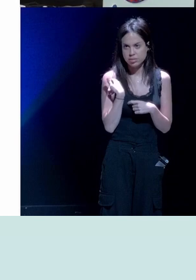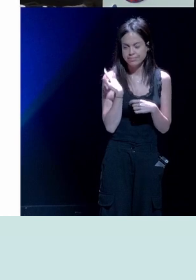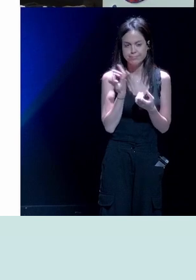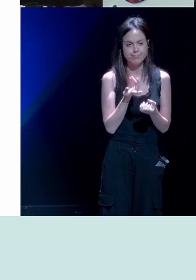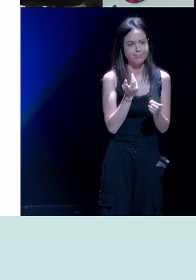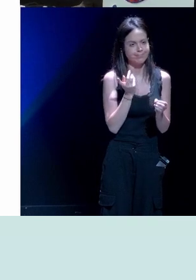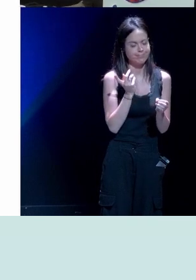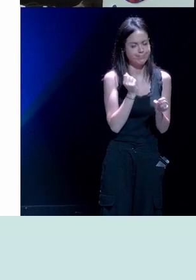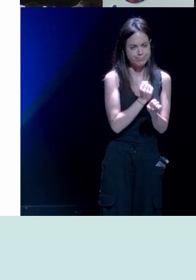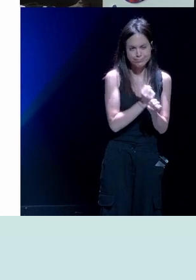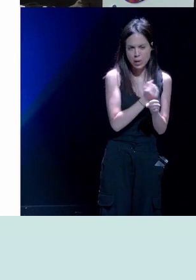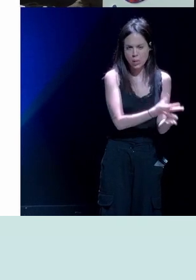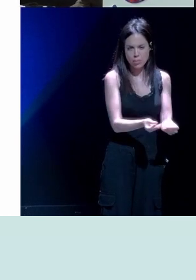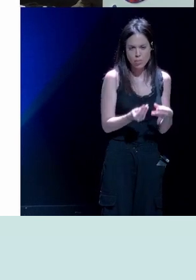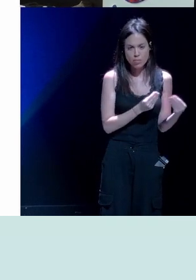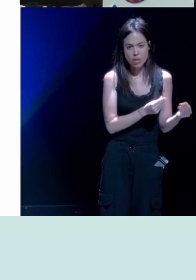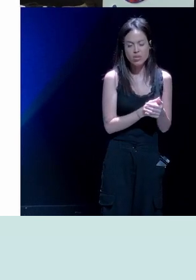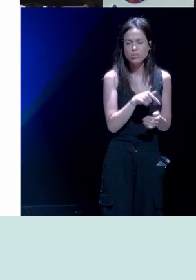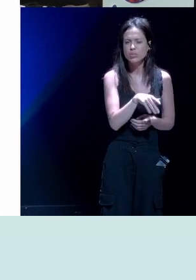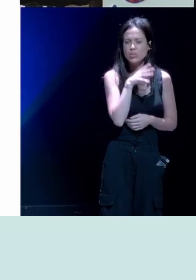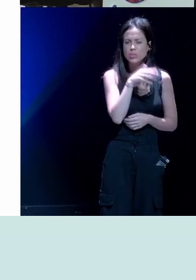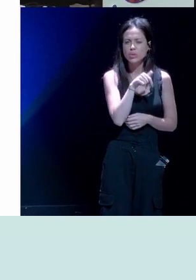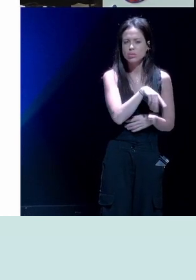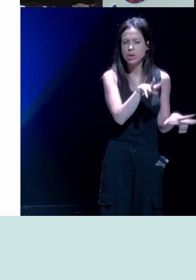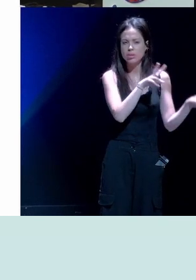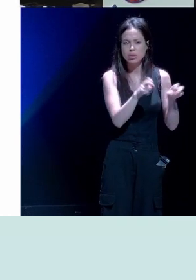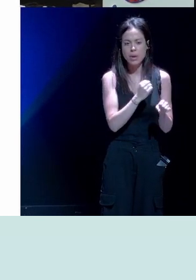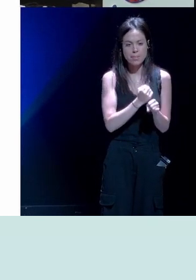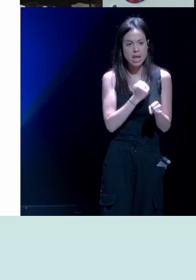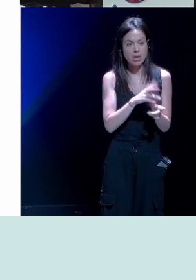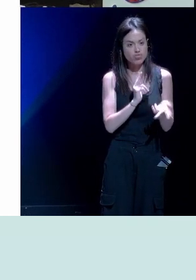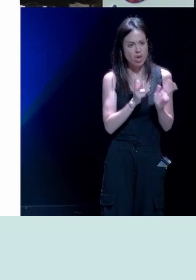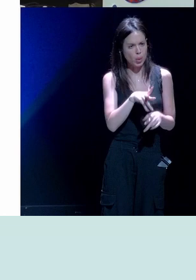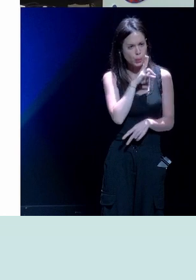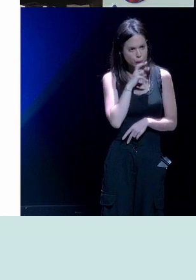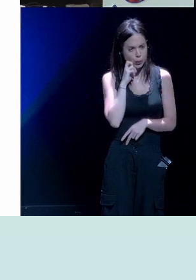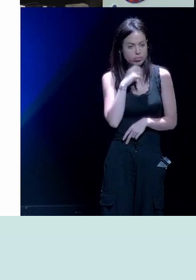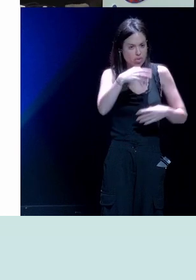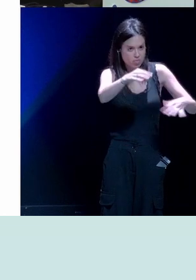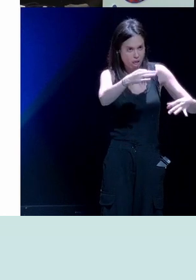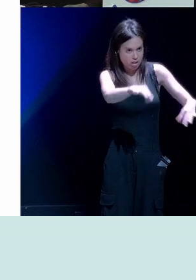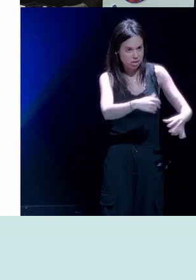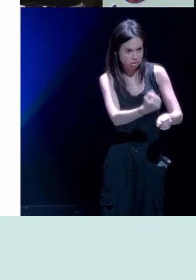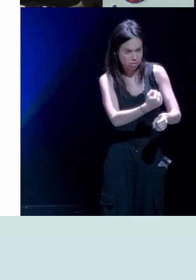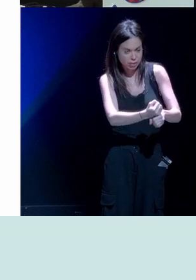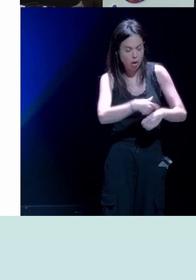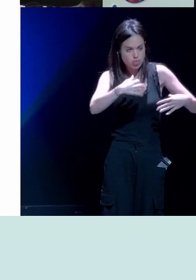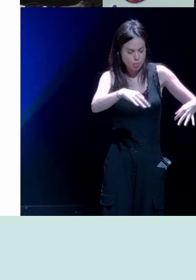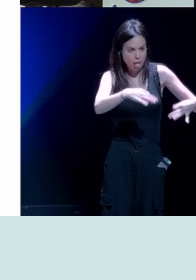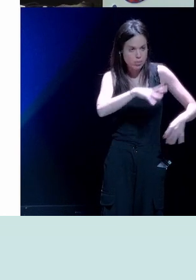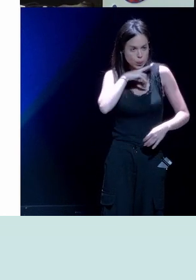le da mucha importancia a la cuestión del empleo en Euskadi, y es normal. Entonces, en este vínculo de participación orgánica,